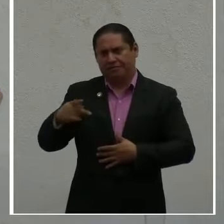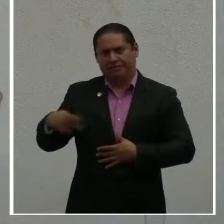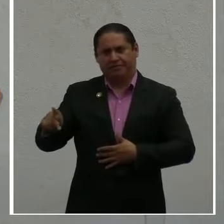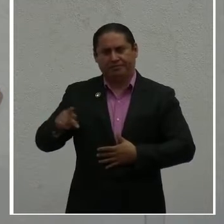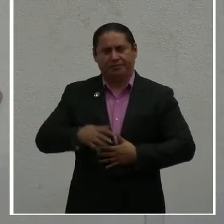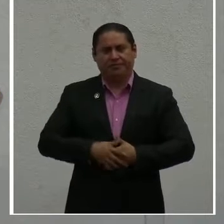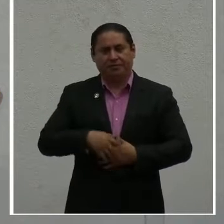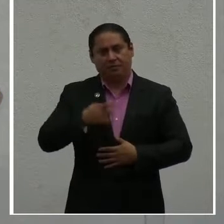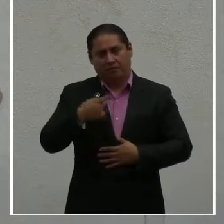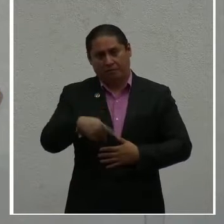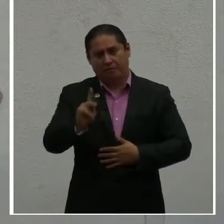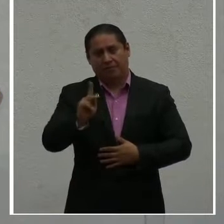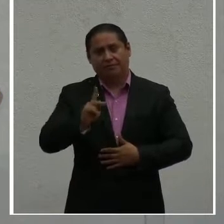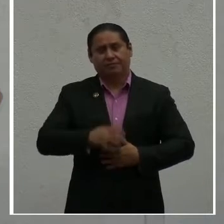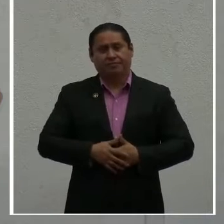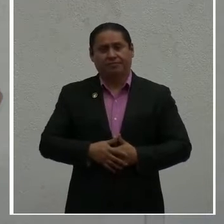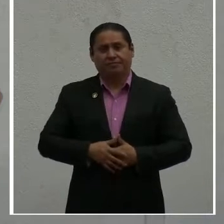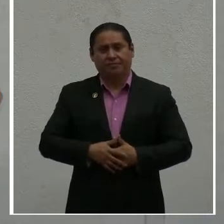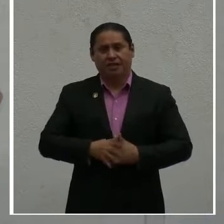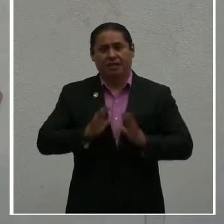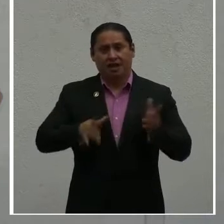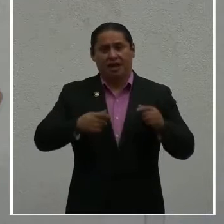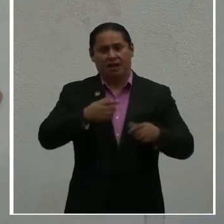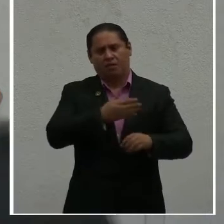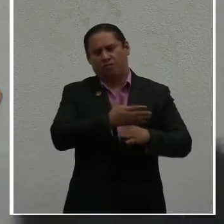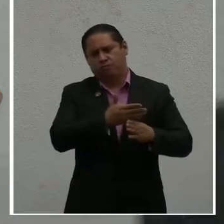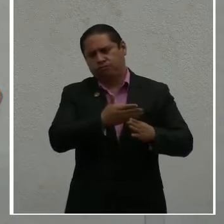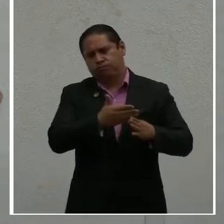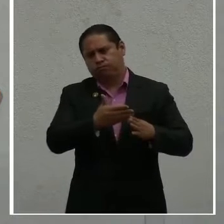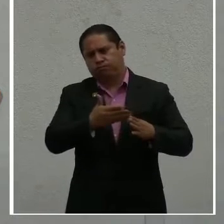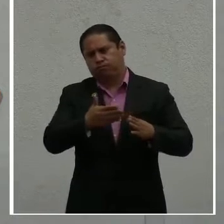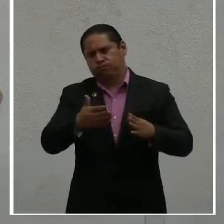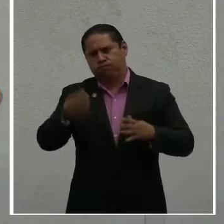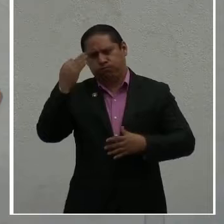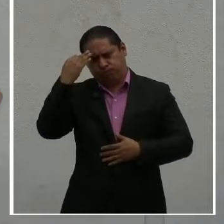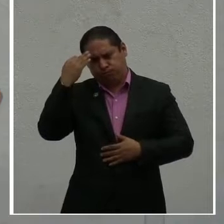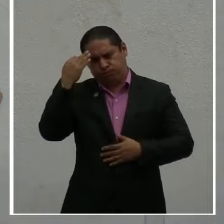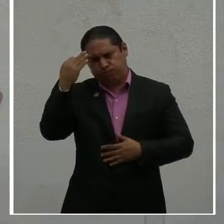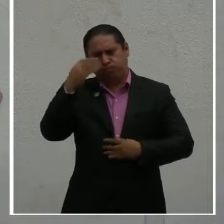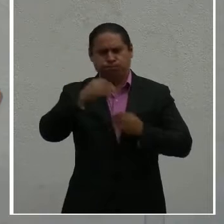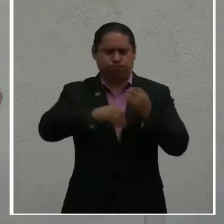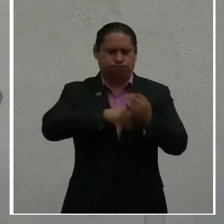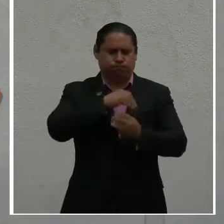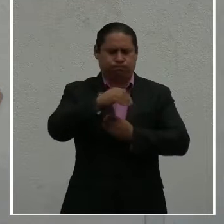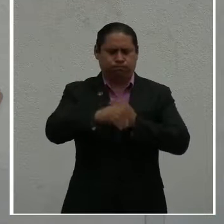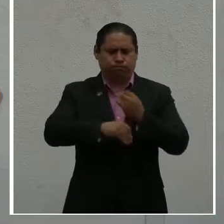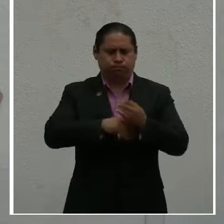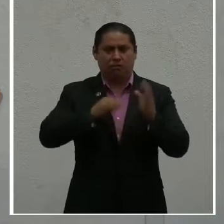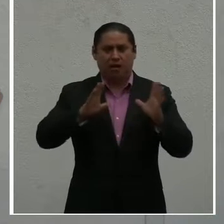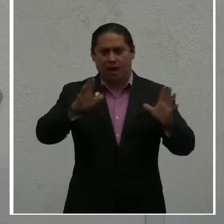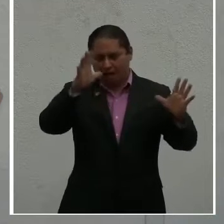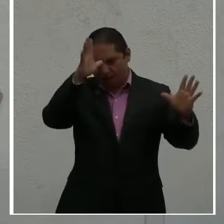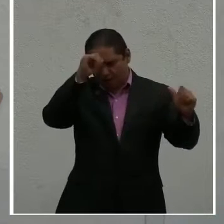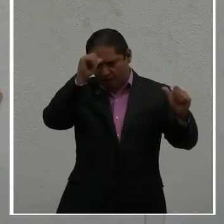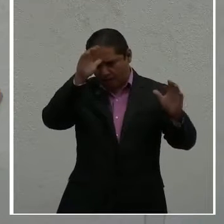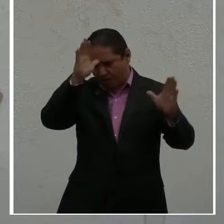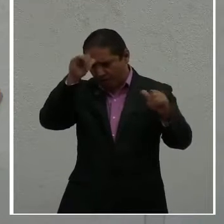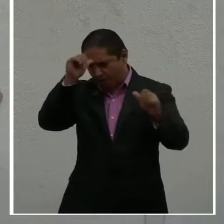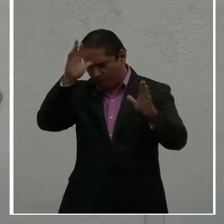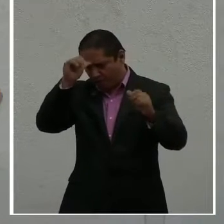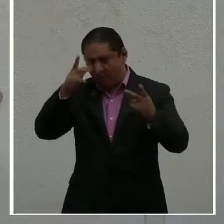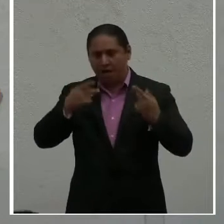Sin embargo, después de un largo análisis y debate, llegamos a la conclusión de que el